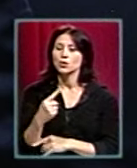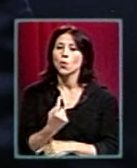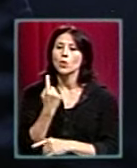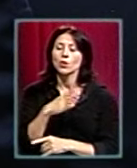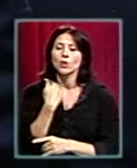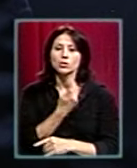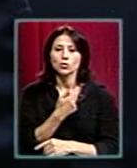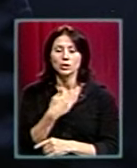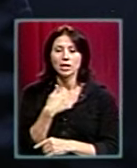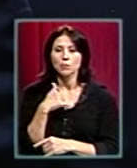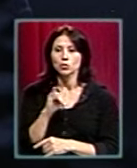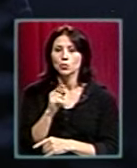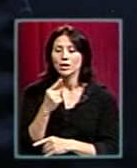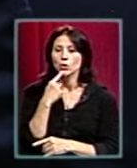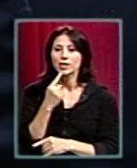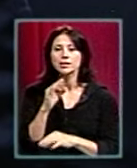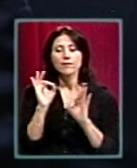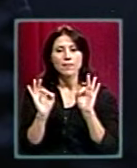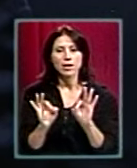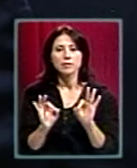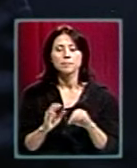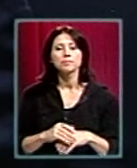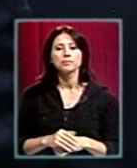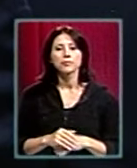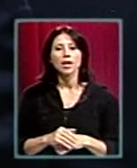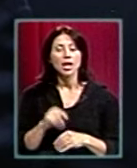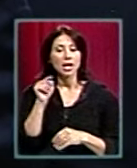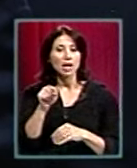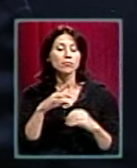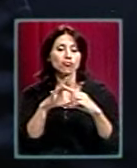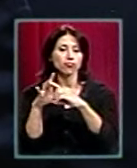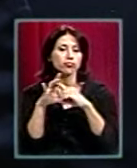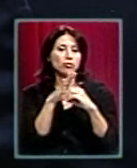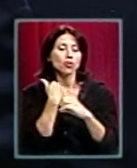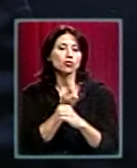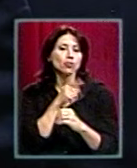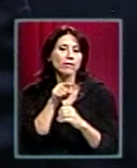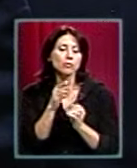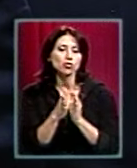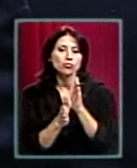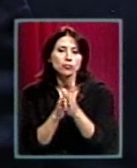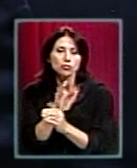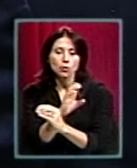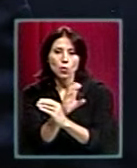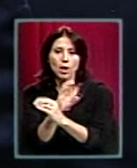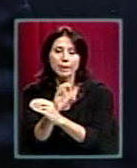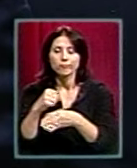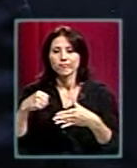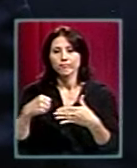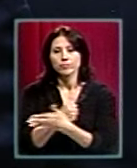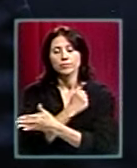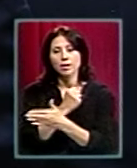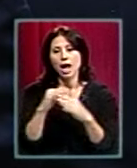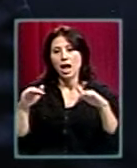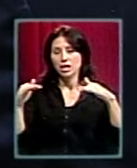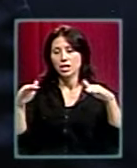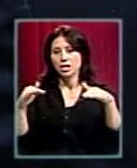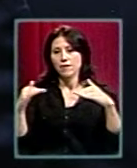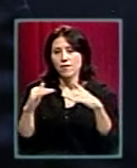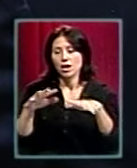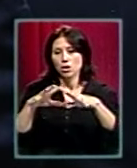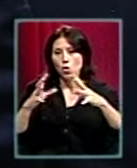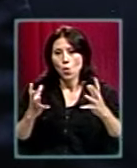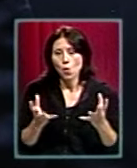tenemos, como usted bien lo dice, y es el que tenemos que cuidar. Desgraciadamente, a nivel global,